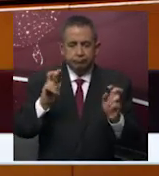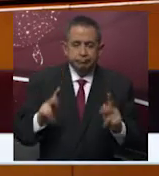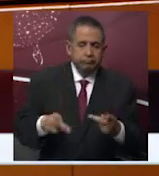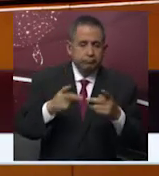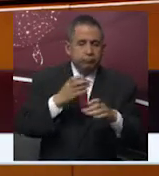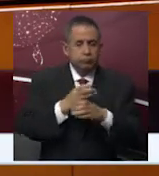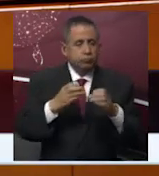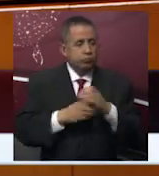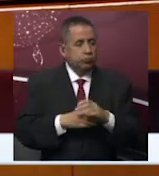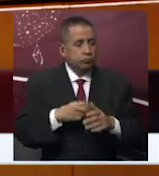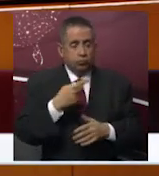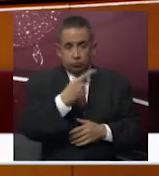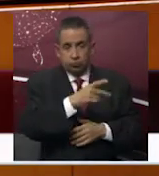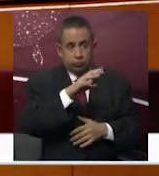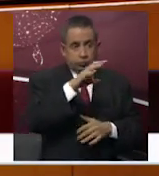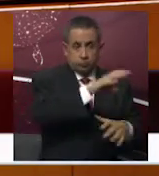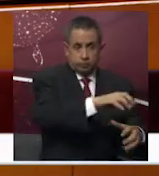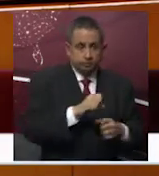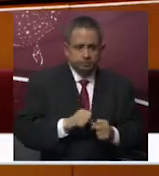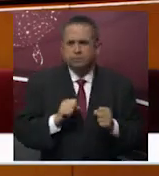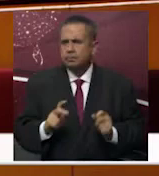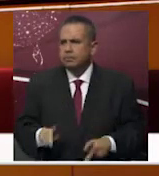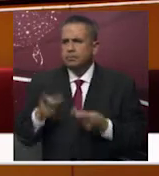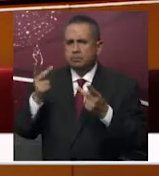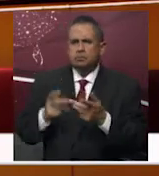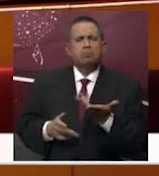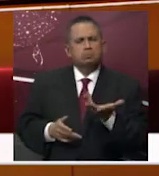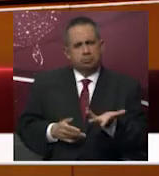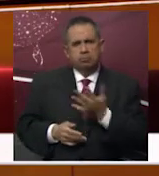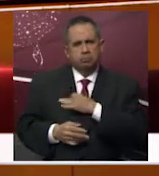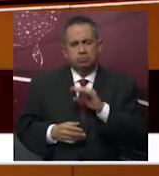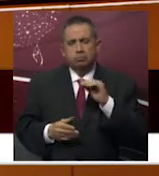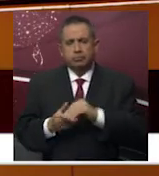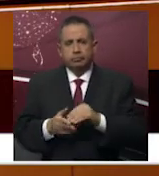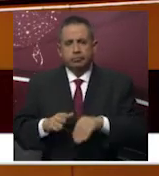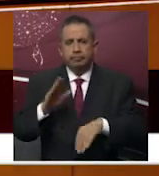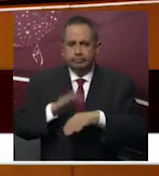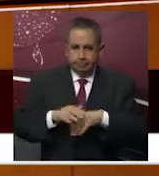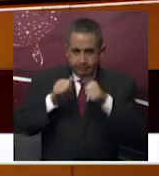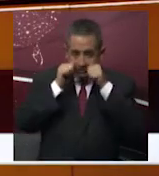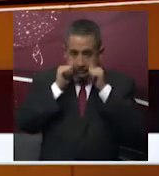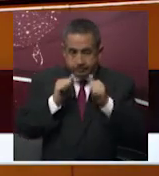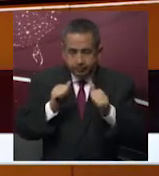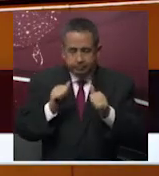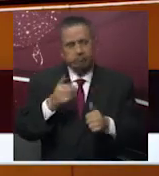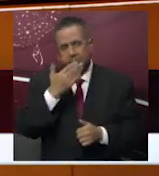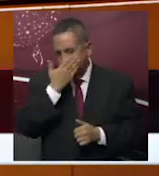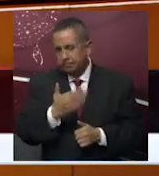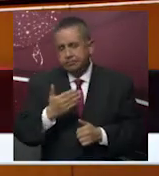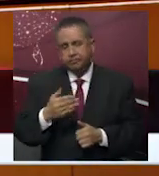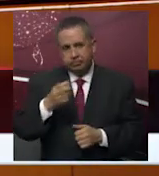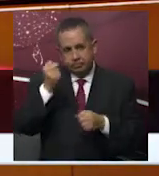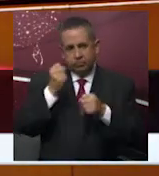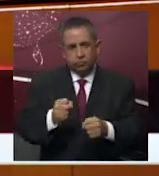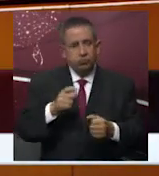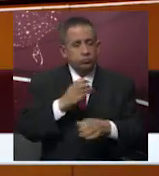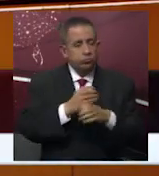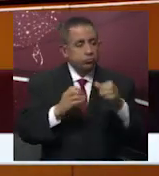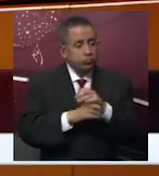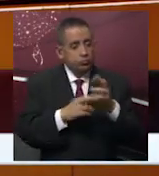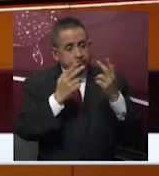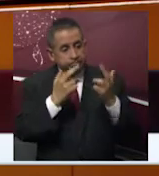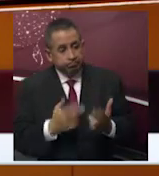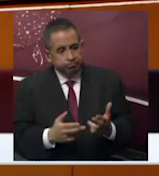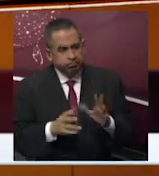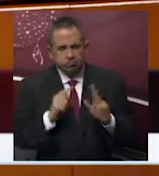disposición de los bienes asegurados, con lo cual se garantiza que los bienes perecederos